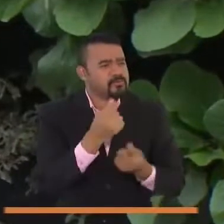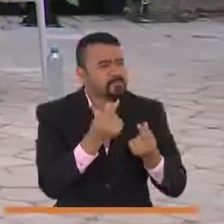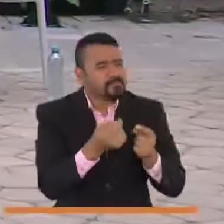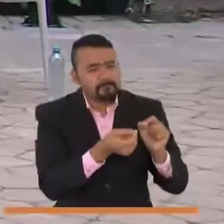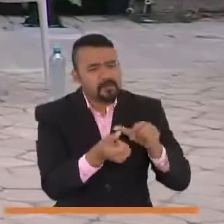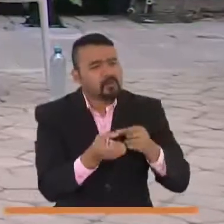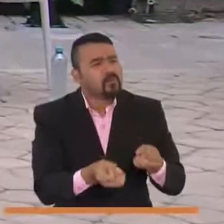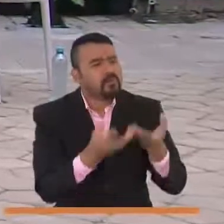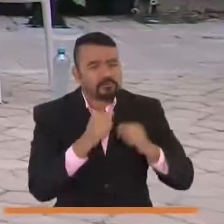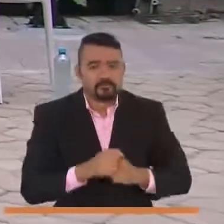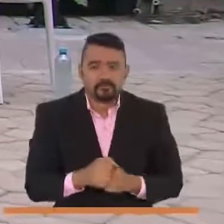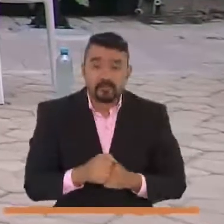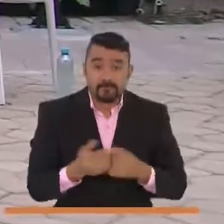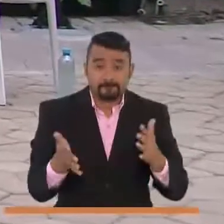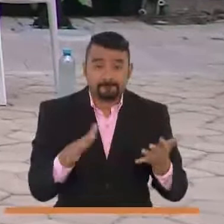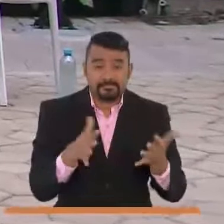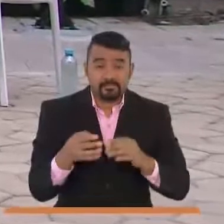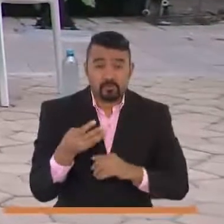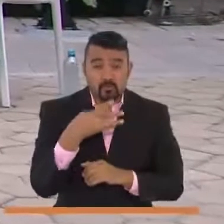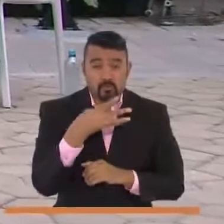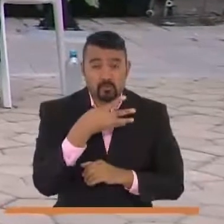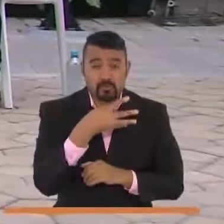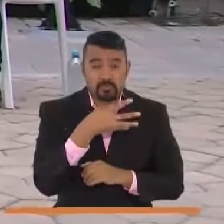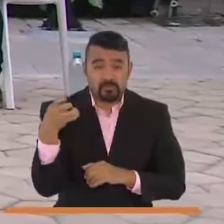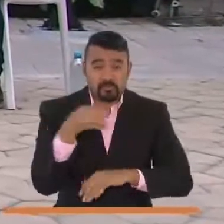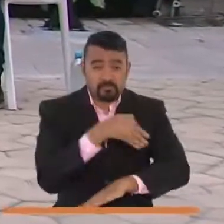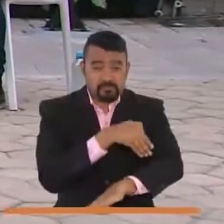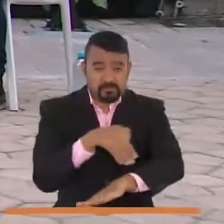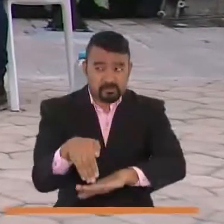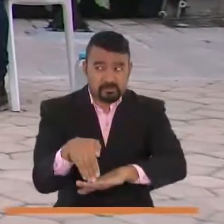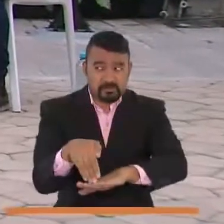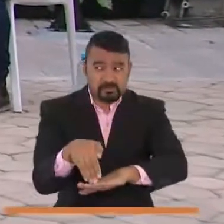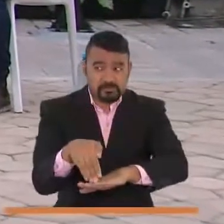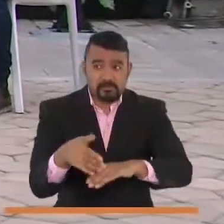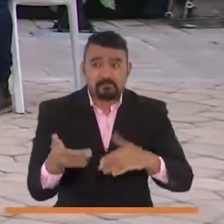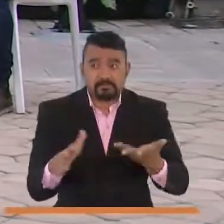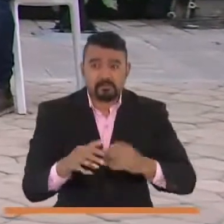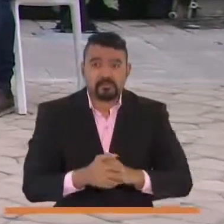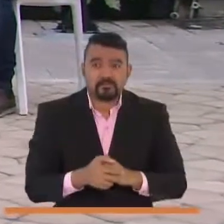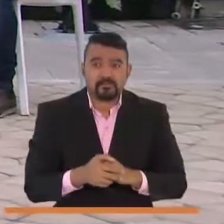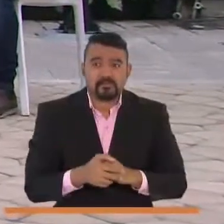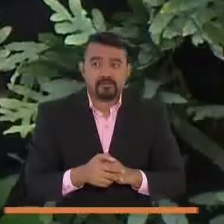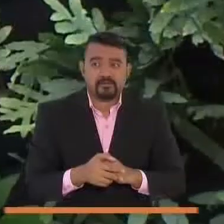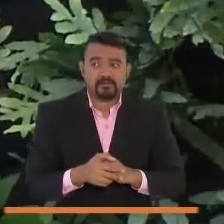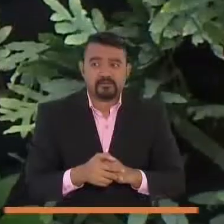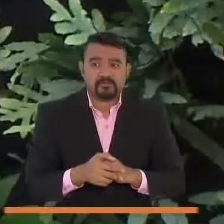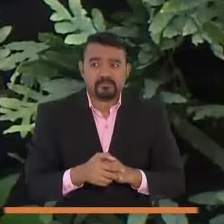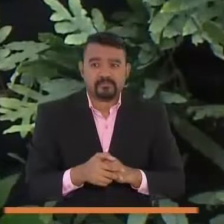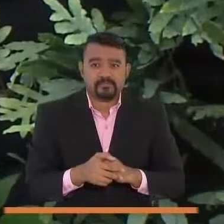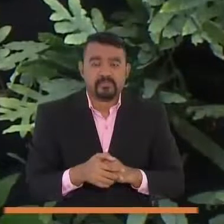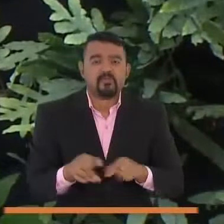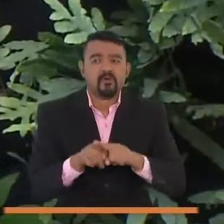proyecto? Más de 400 millones de pesos, porque ahí se tuvo que hacer una obra adicional de un muro de contención. también